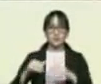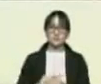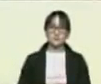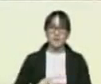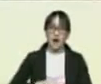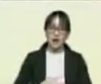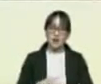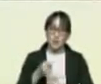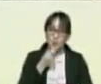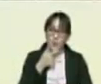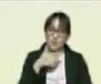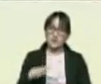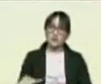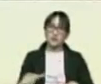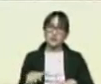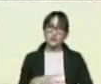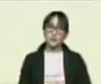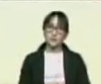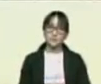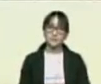Río bonito crecido.